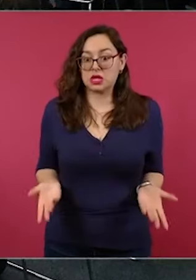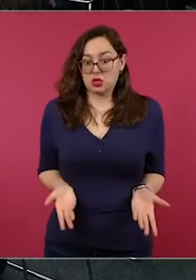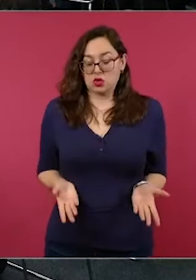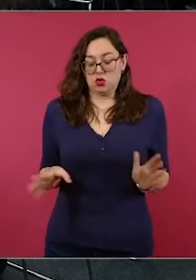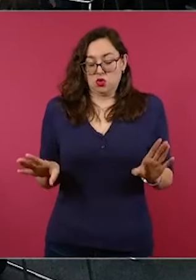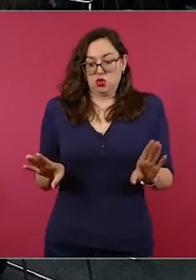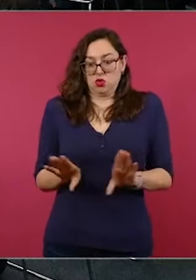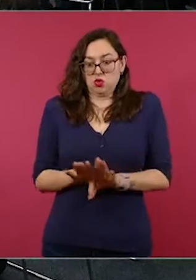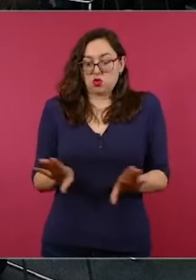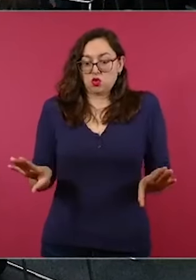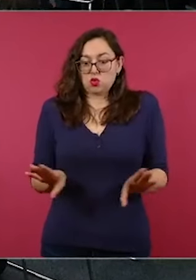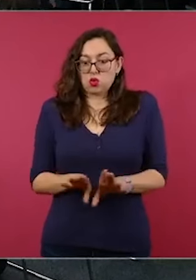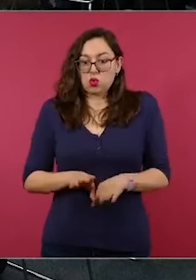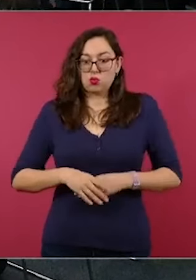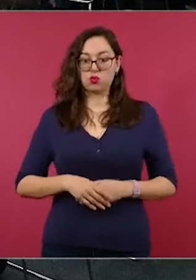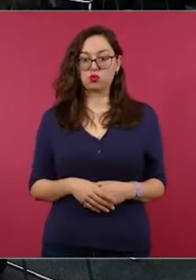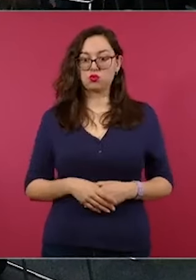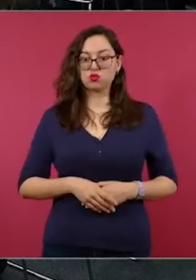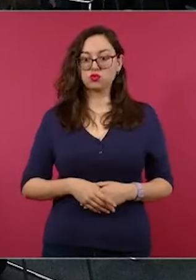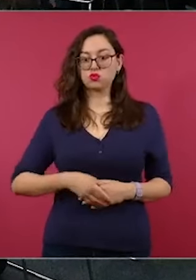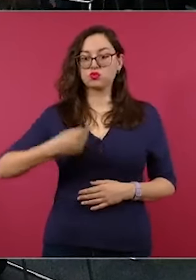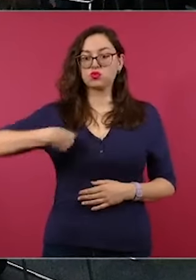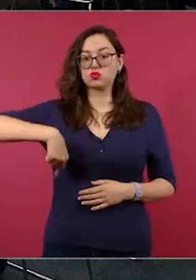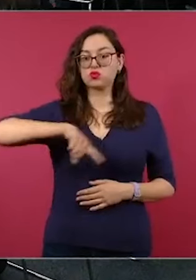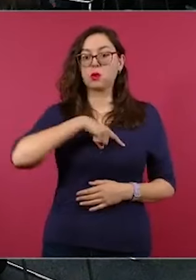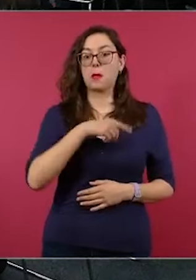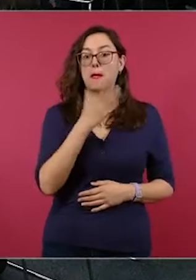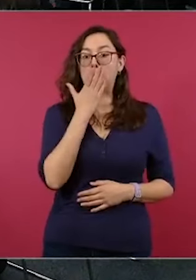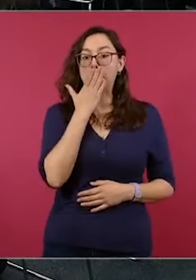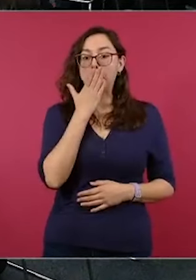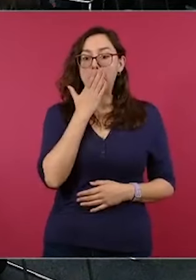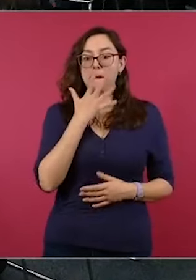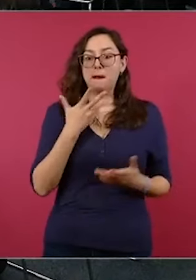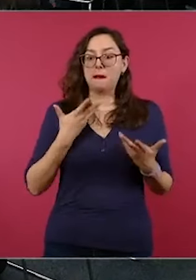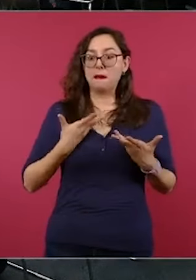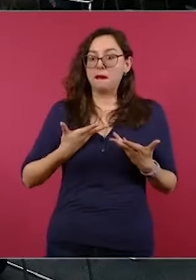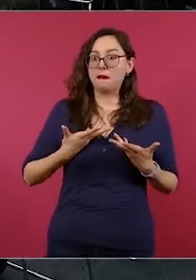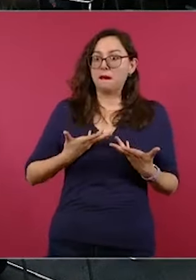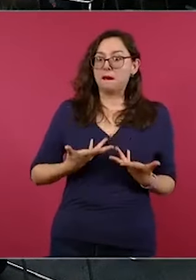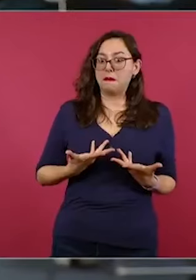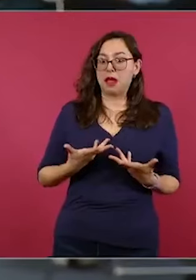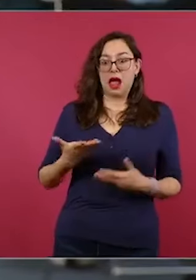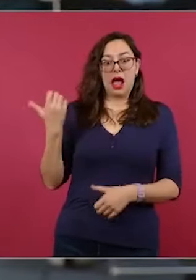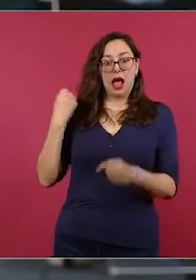La impotencia que le da a los sonorenses saber que en el 2018, que votaron por usted,